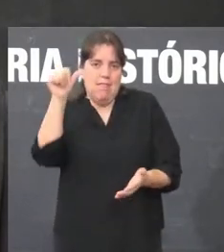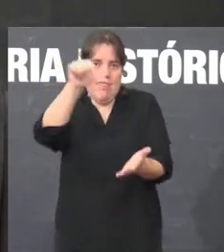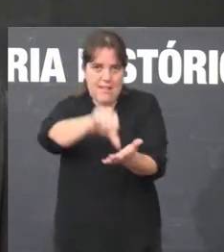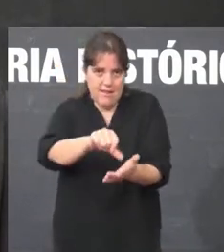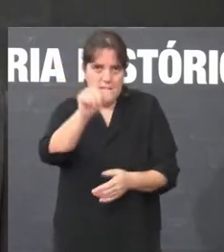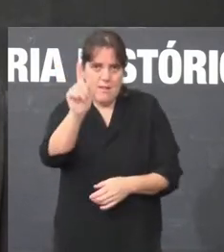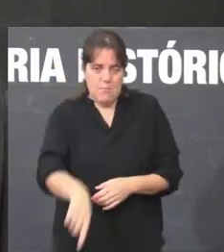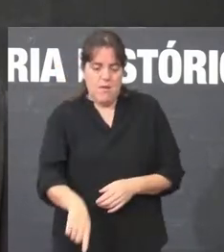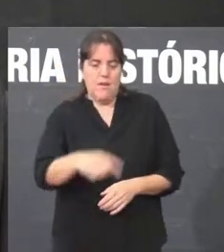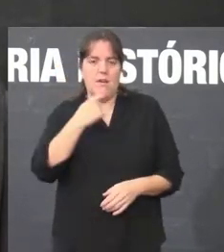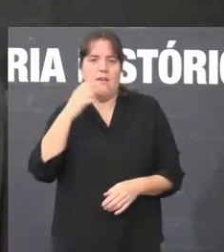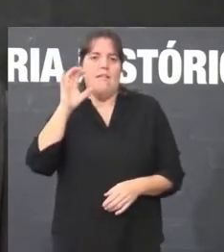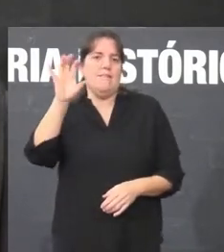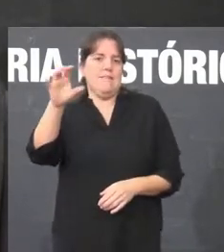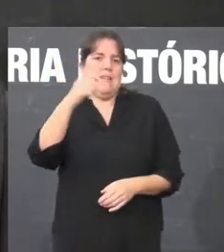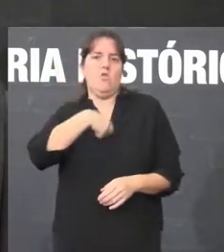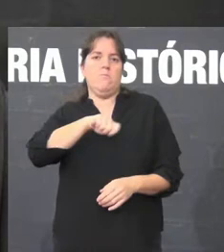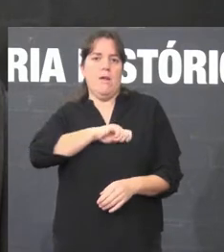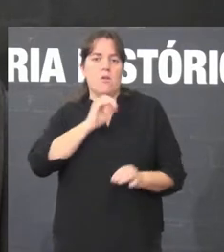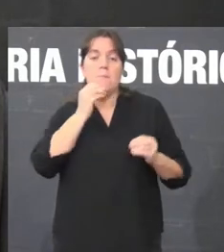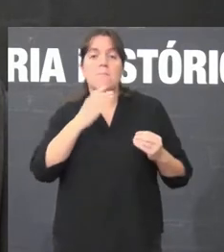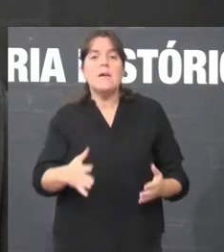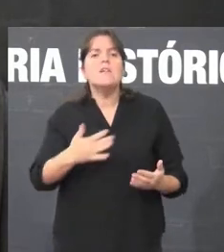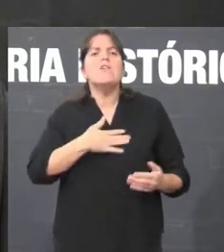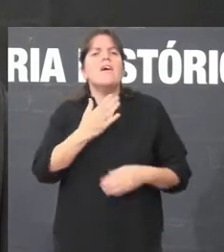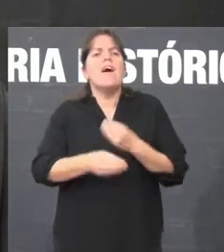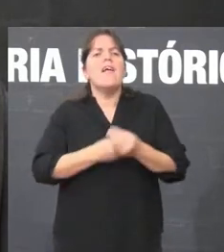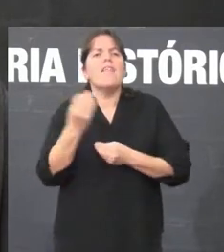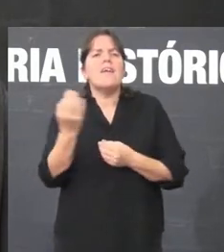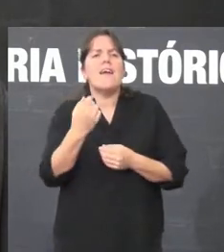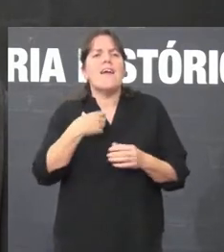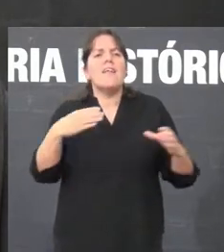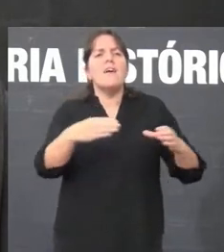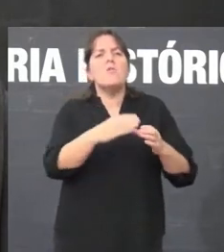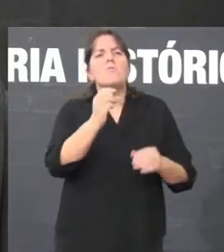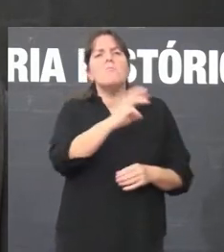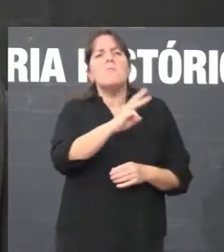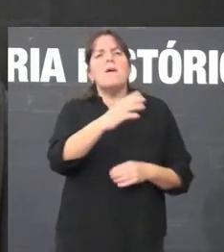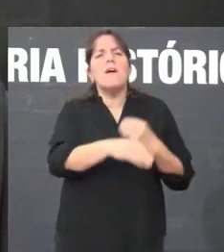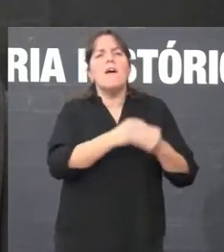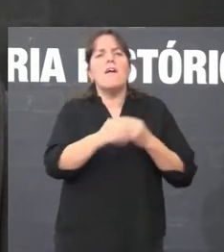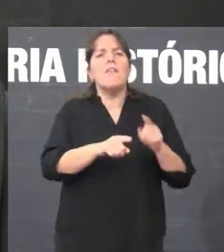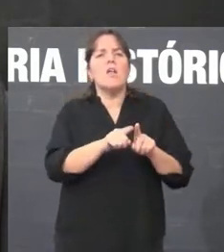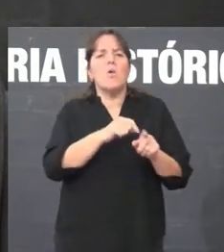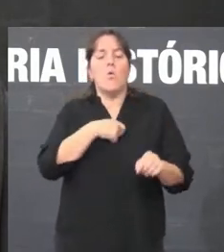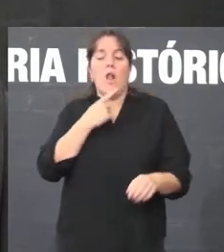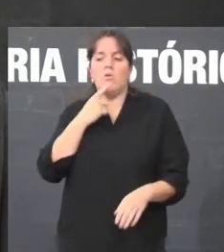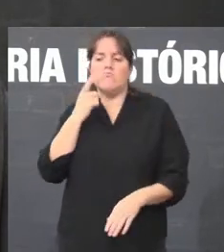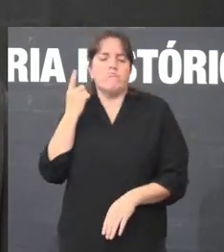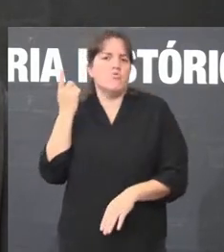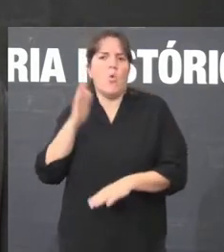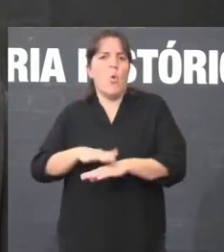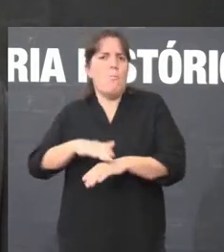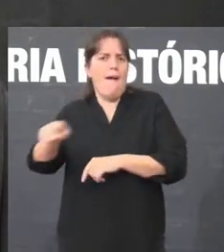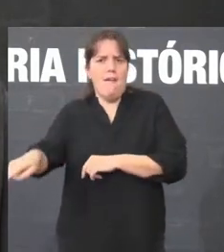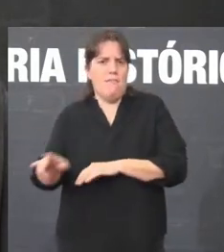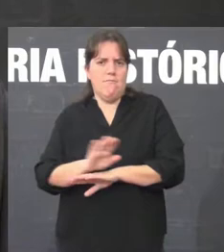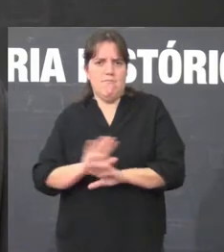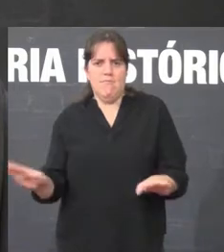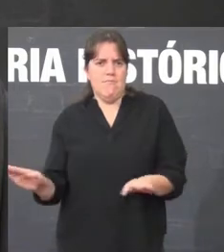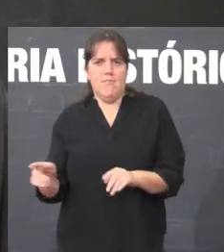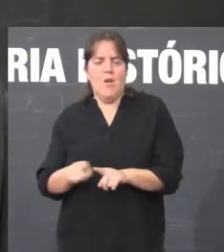caso do Estado español. Aquel día elas querían criminalizarnos total e absolutamente, querían,